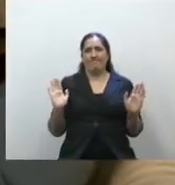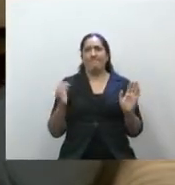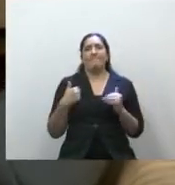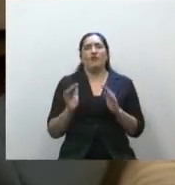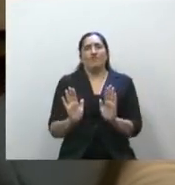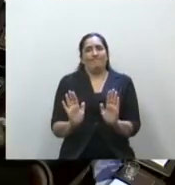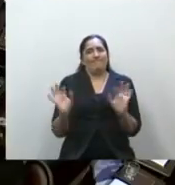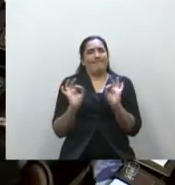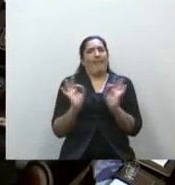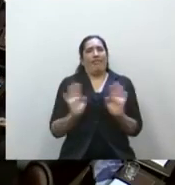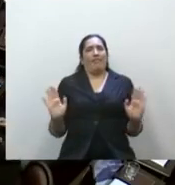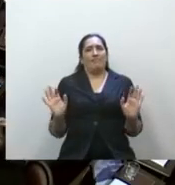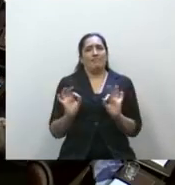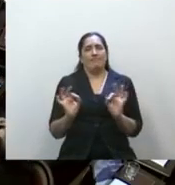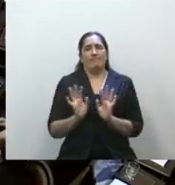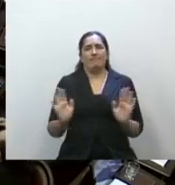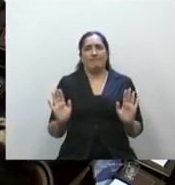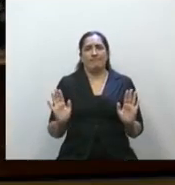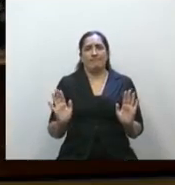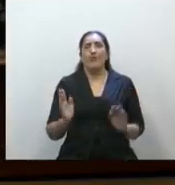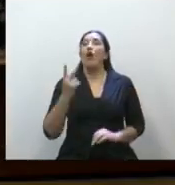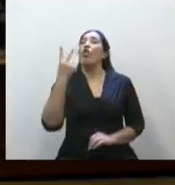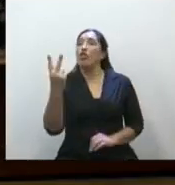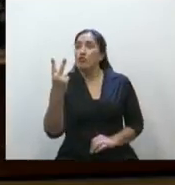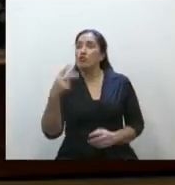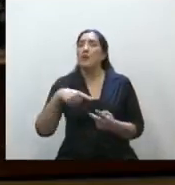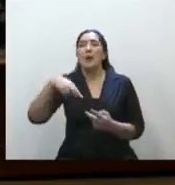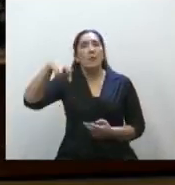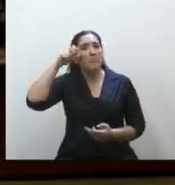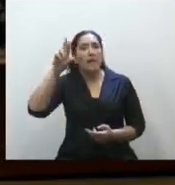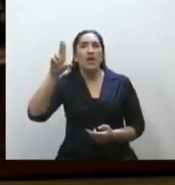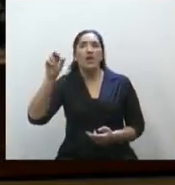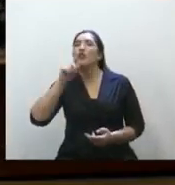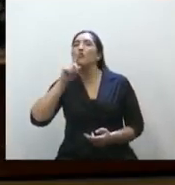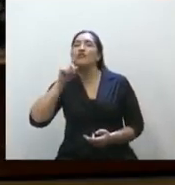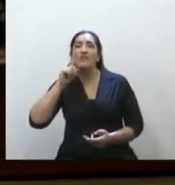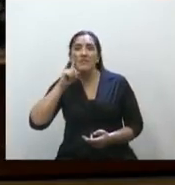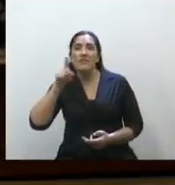abstención? Sí. Y Perotti, dos abstenciones. Perotti, Krexel.